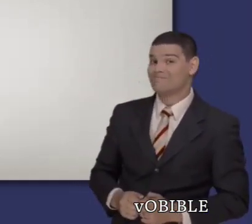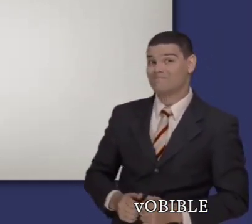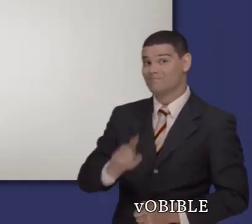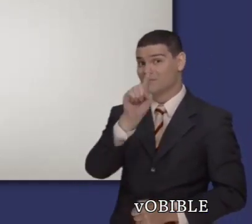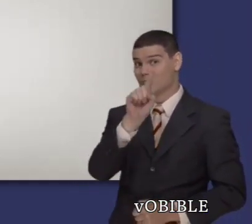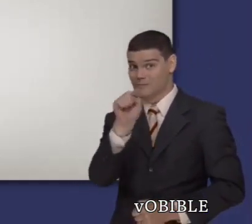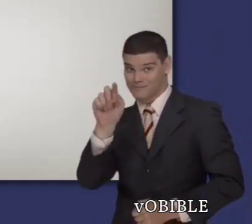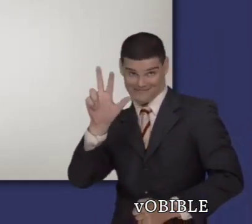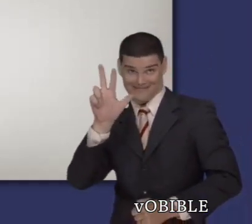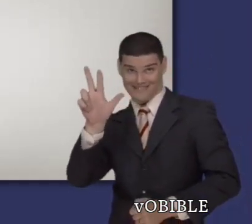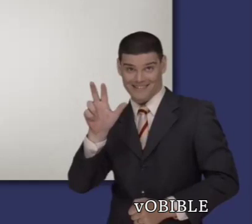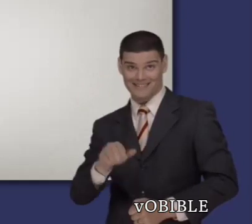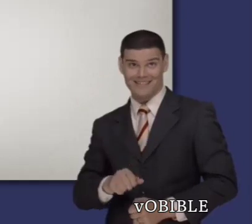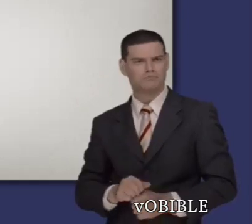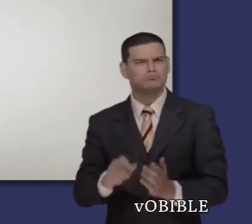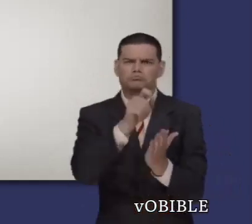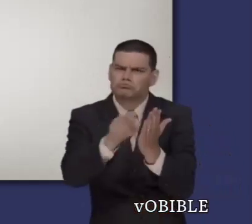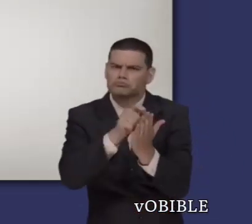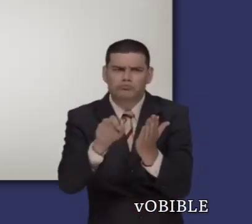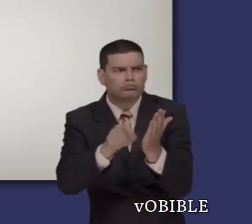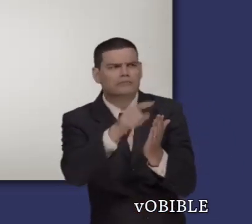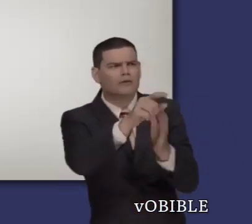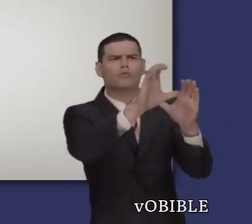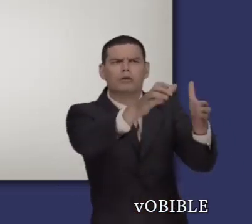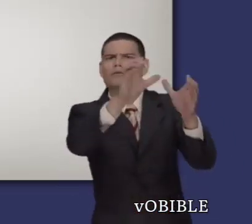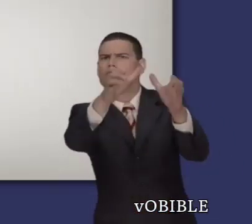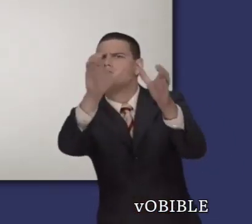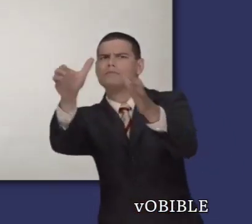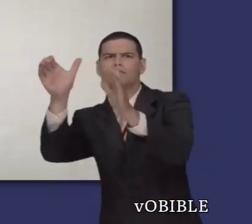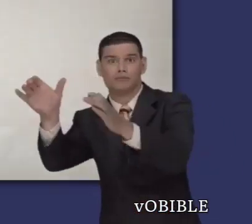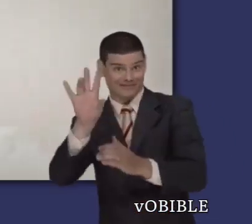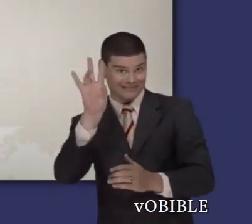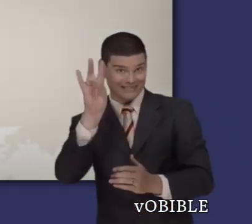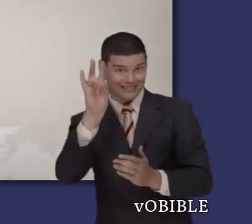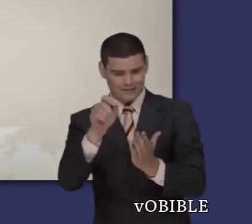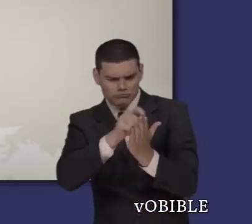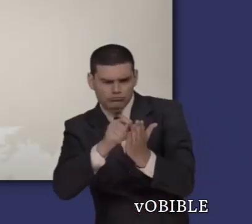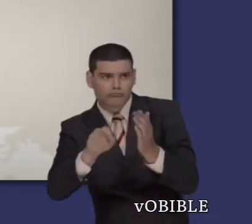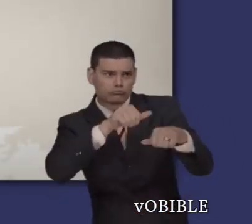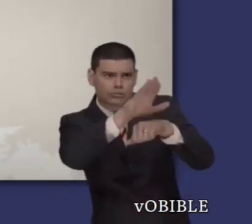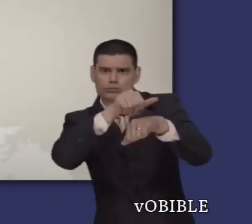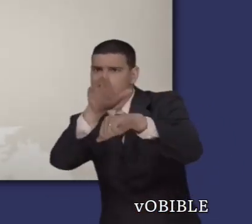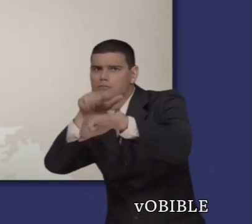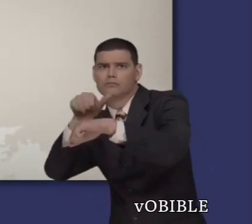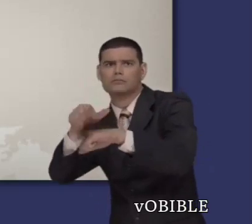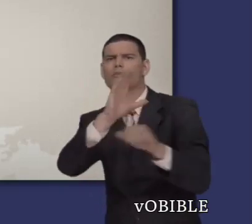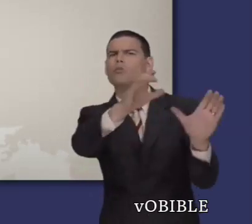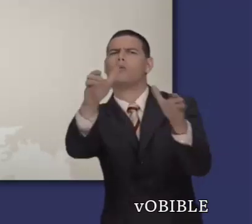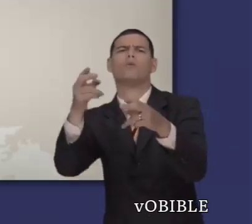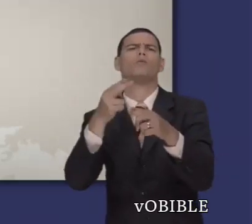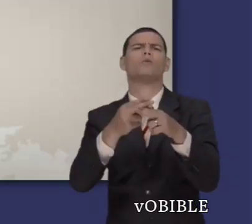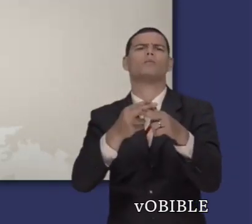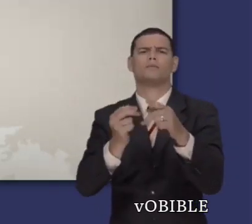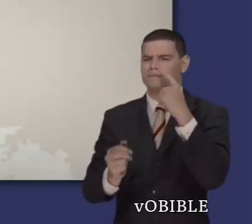En los capítulos 1 a 3, Juan recibe la orden de escribirles a las 7 congregaciones que están en Éfeso,